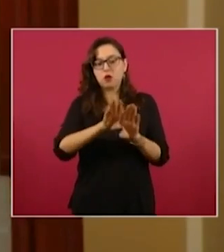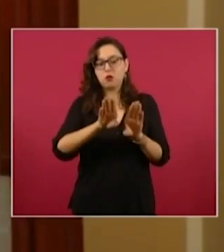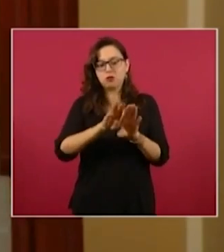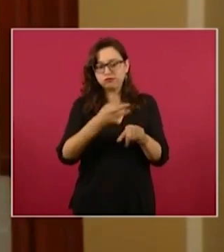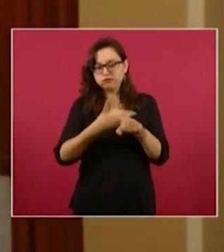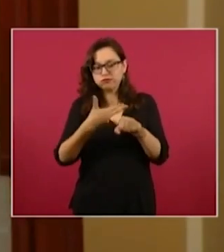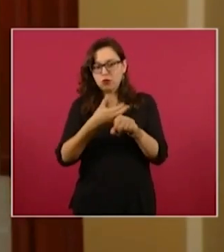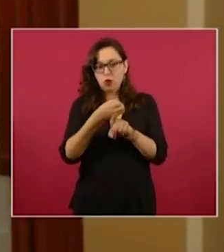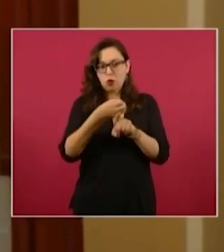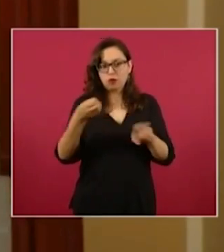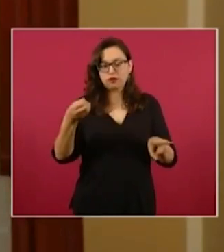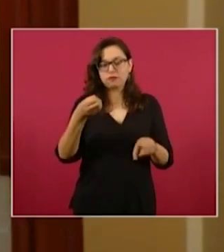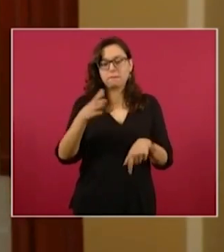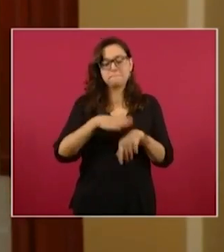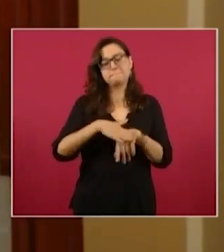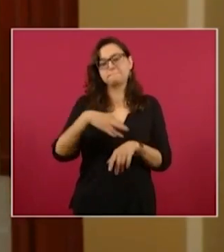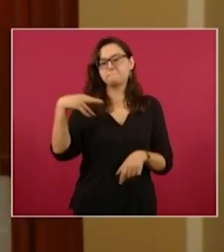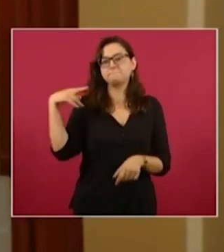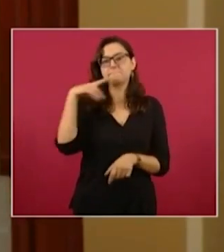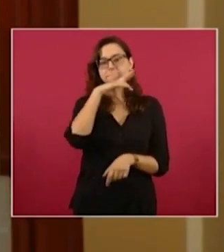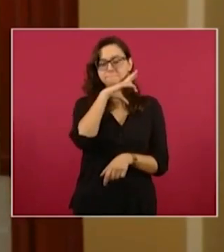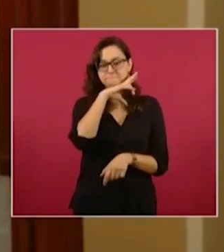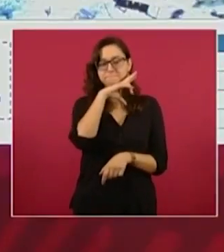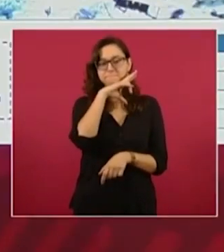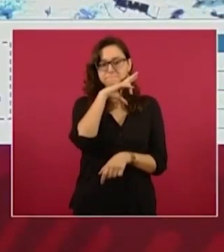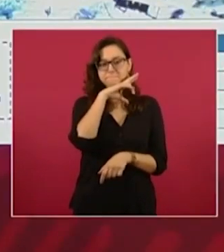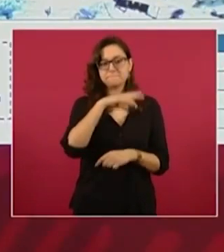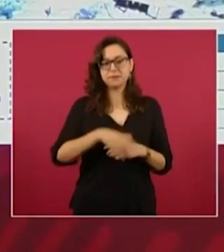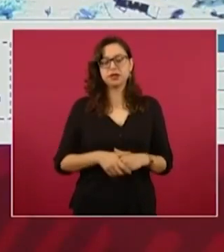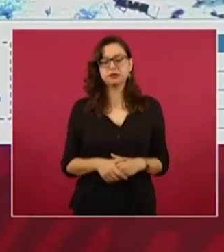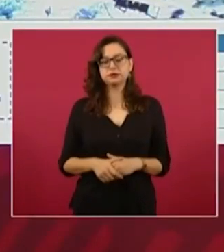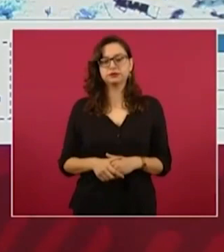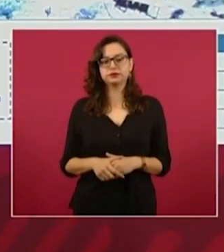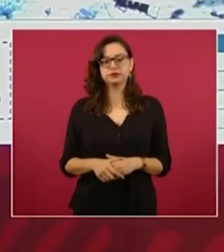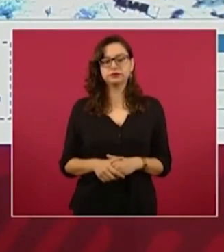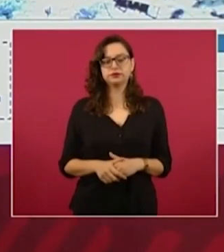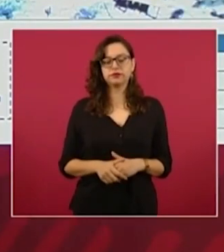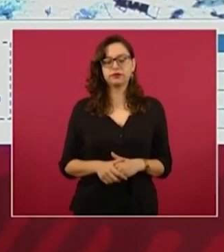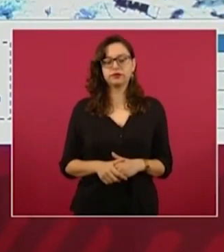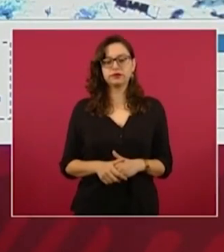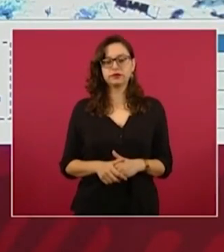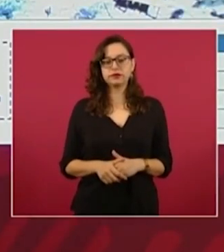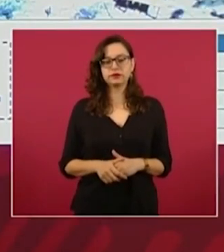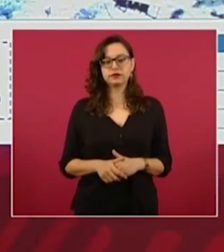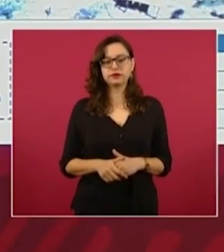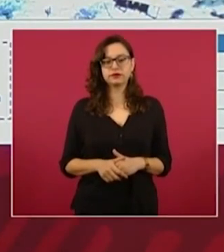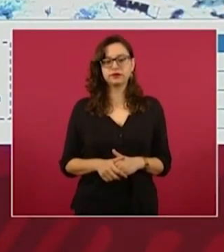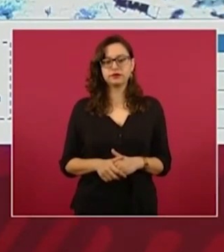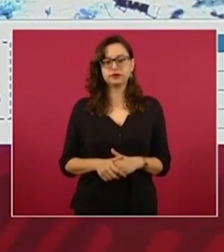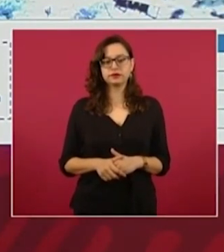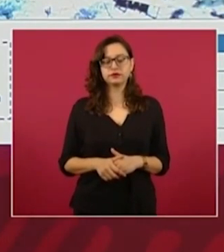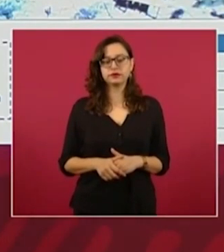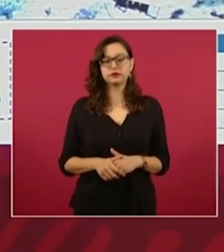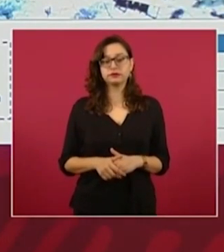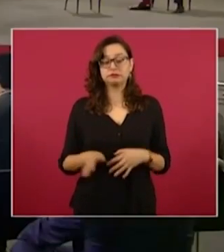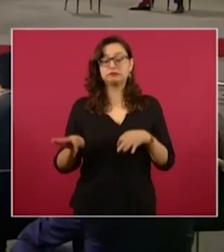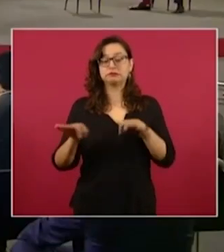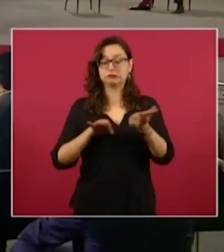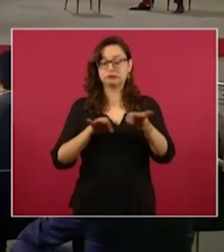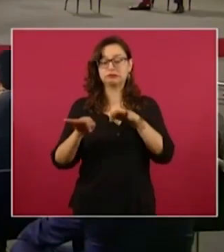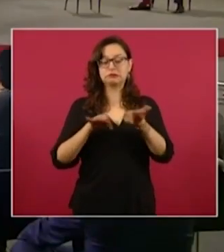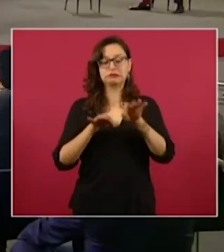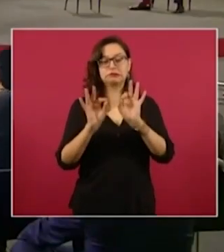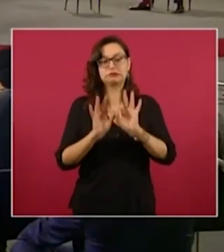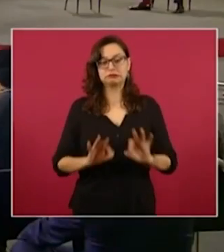atender rápidamente la emergencia. Es un trabajo conjunto importante,